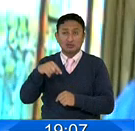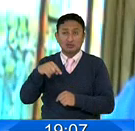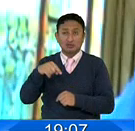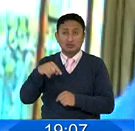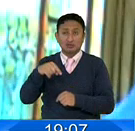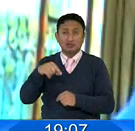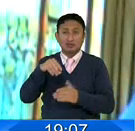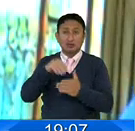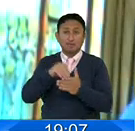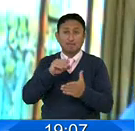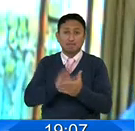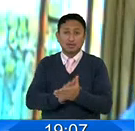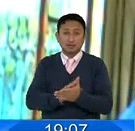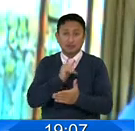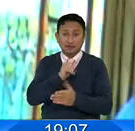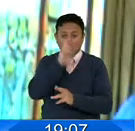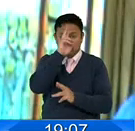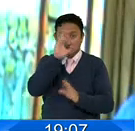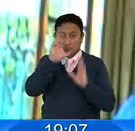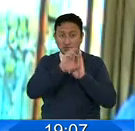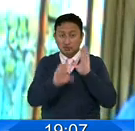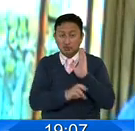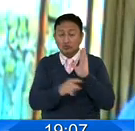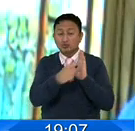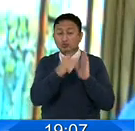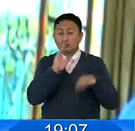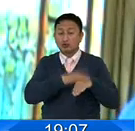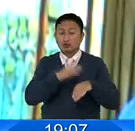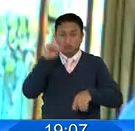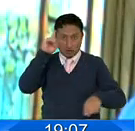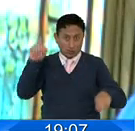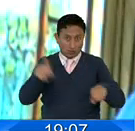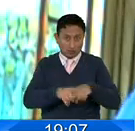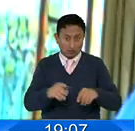se aplique la inconstitucionalidad de este acuerdo, porque